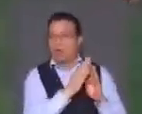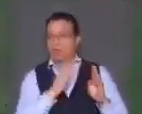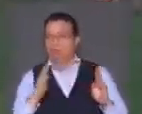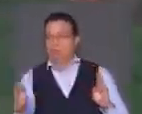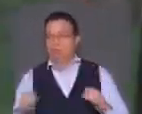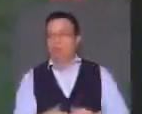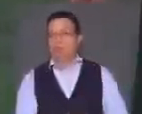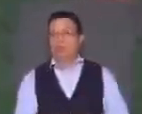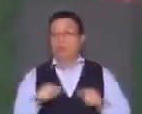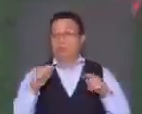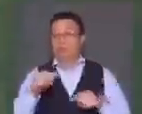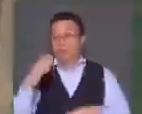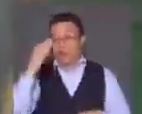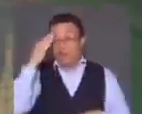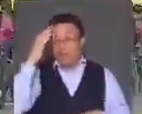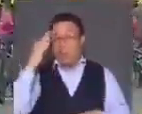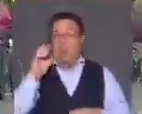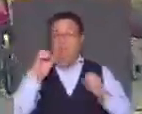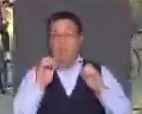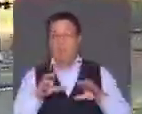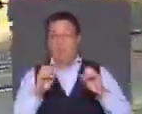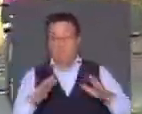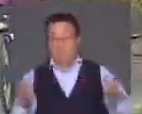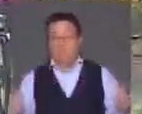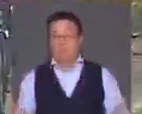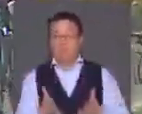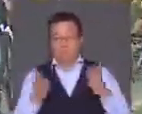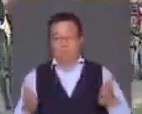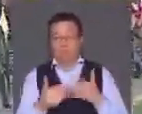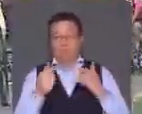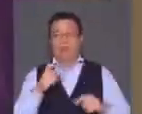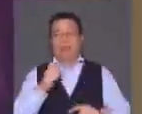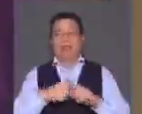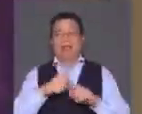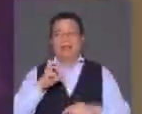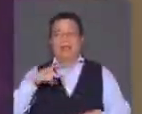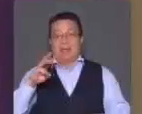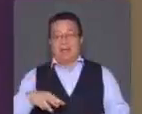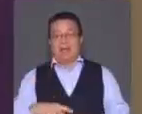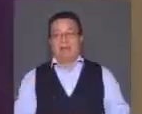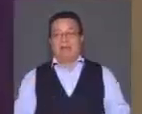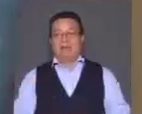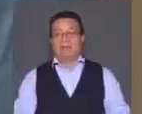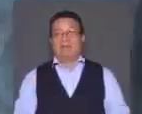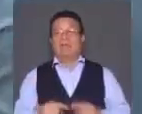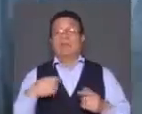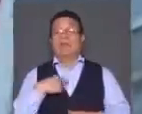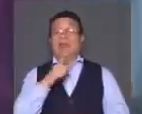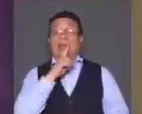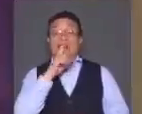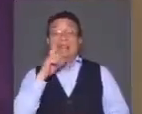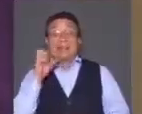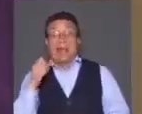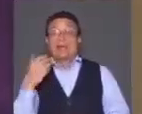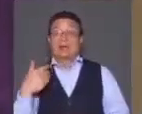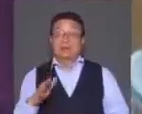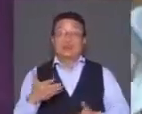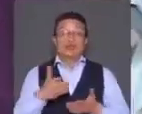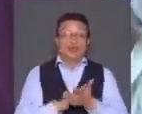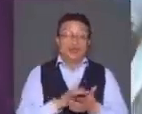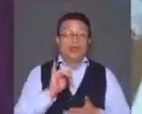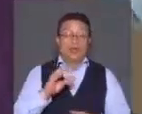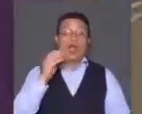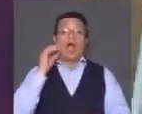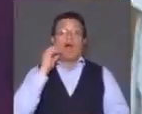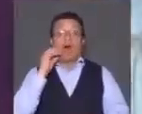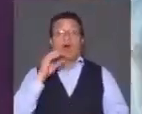como estas buscan enseñar y motivar la importancia del autoexamen. Una tía que ya no está presente y una abuela que gracias a Dios